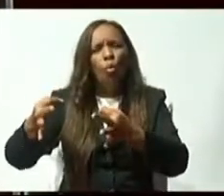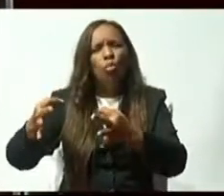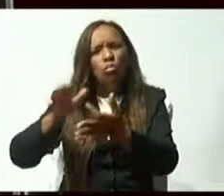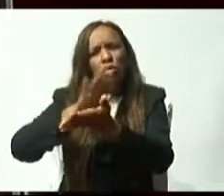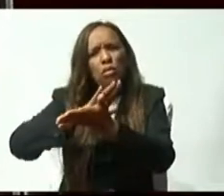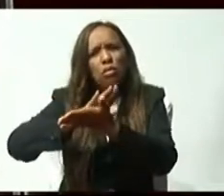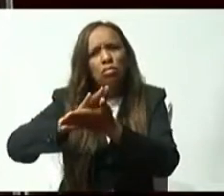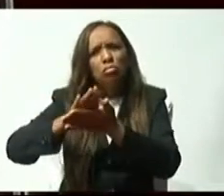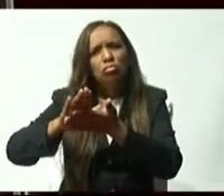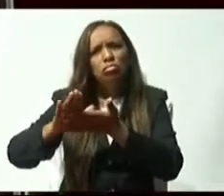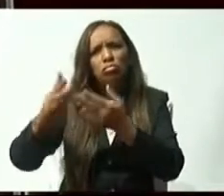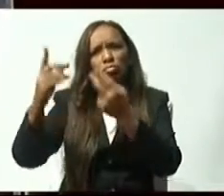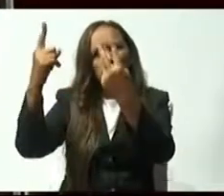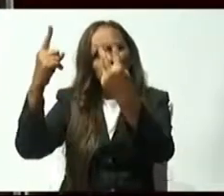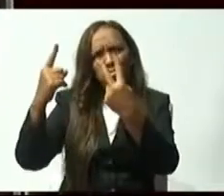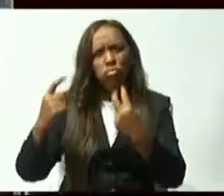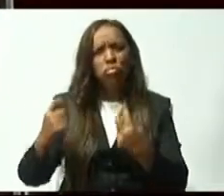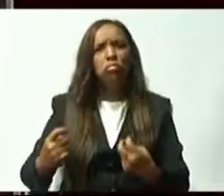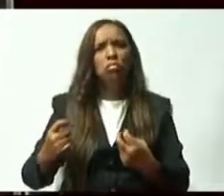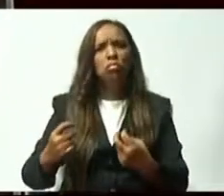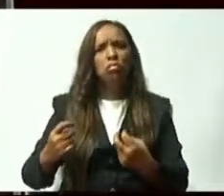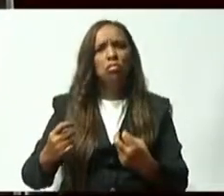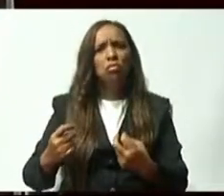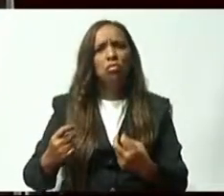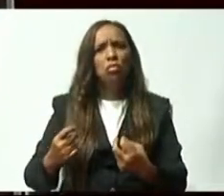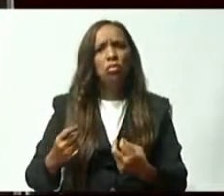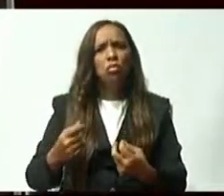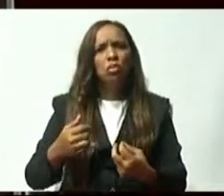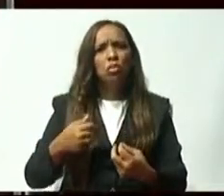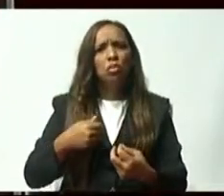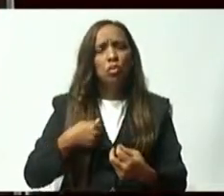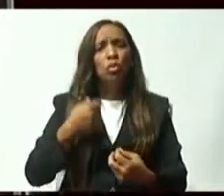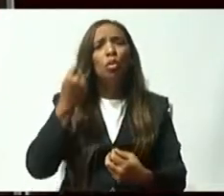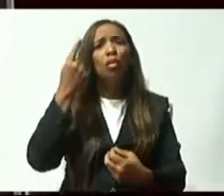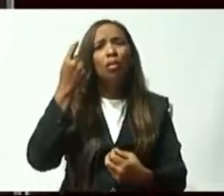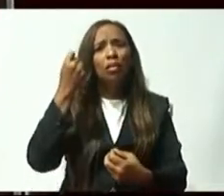justicia, con un ministerio independiente